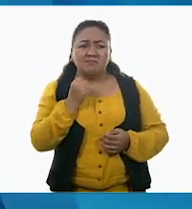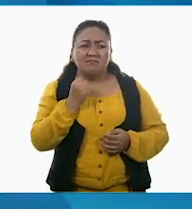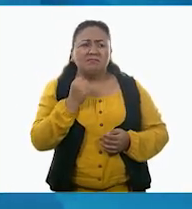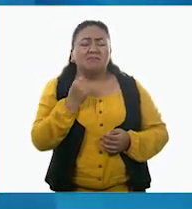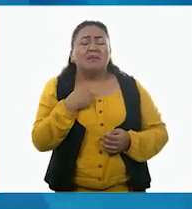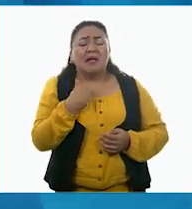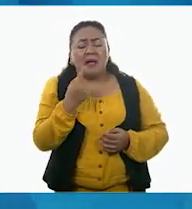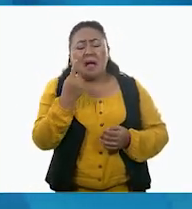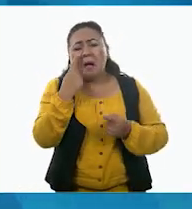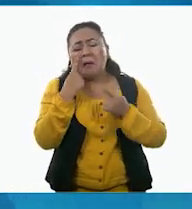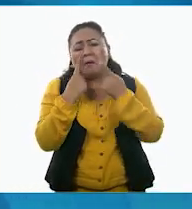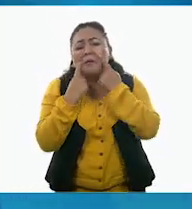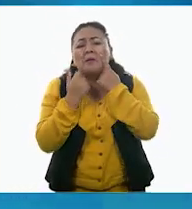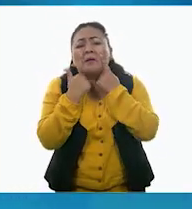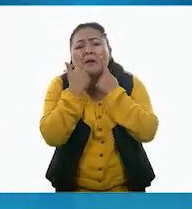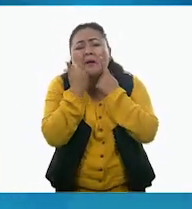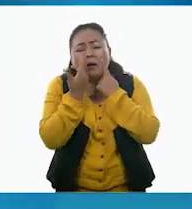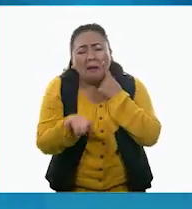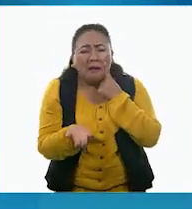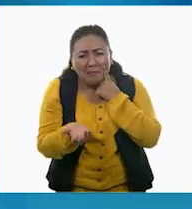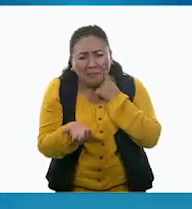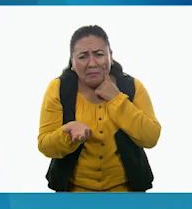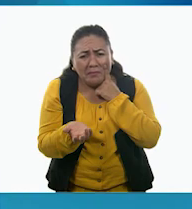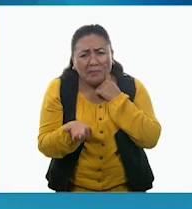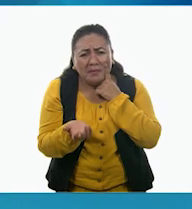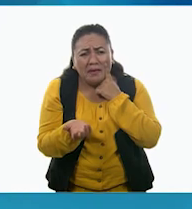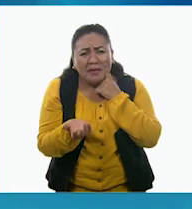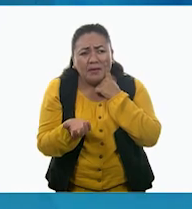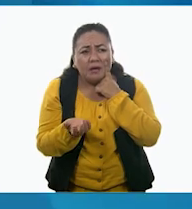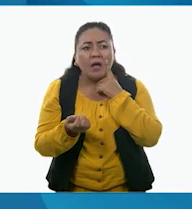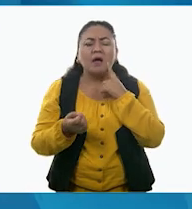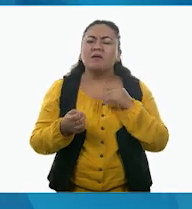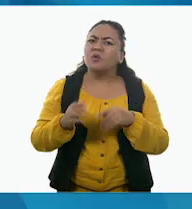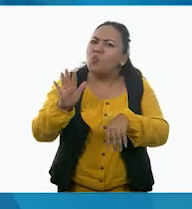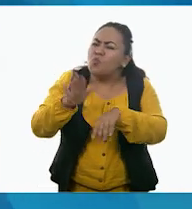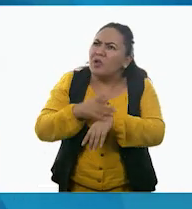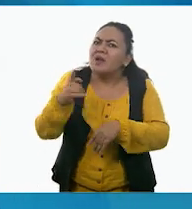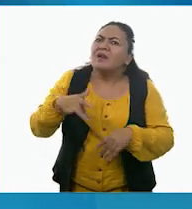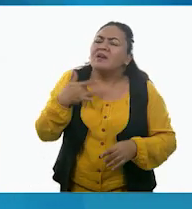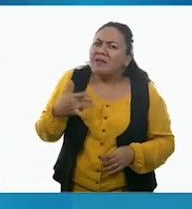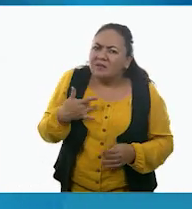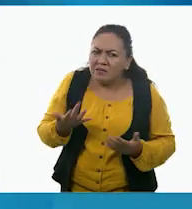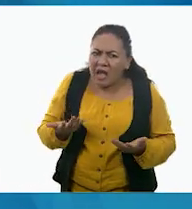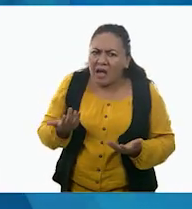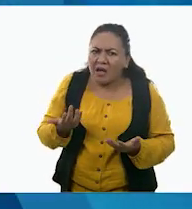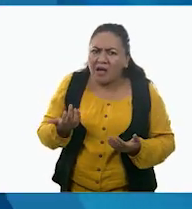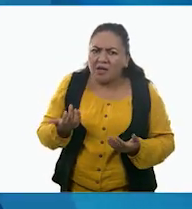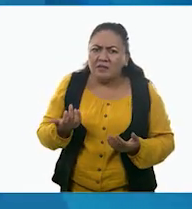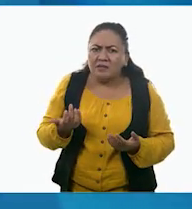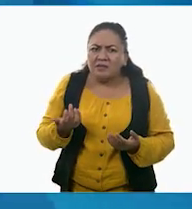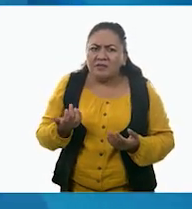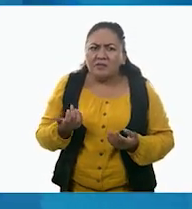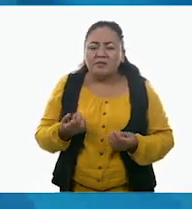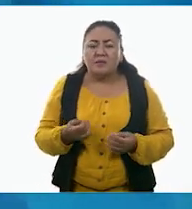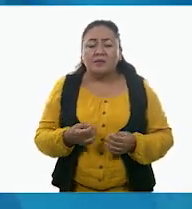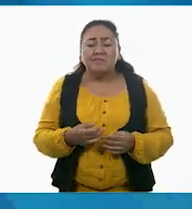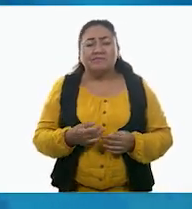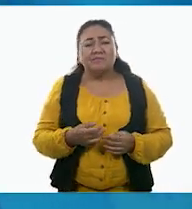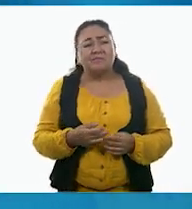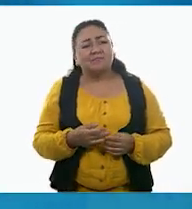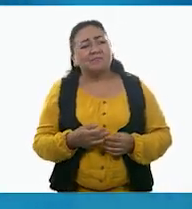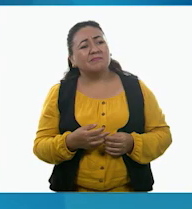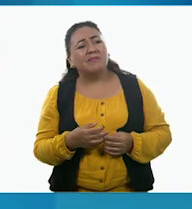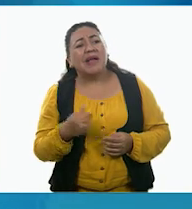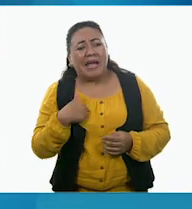¿Cuáni malchilia es chiuqui ni chocatica? ¡Guau, Basilio! ¿Cleícate mo machilia el quino? Pampa